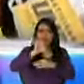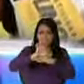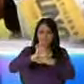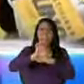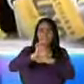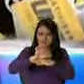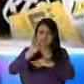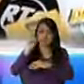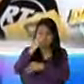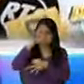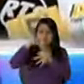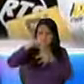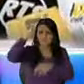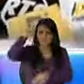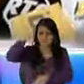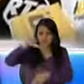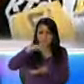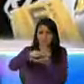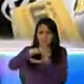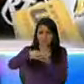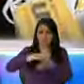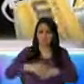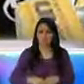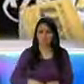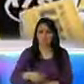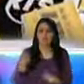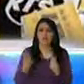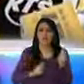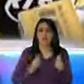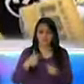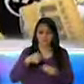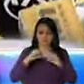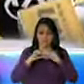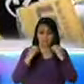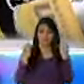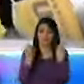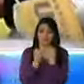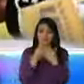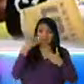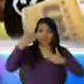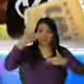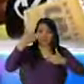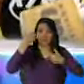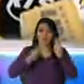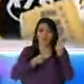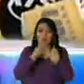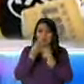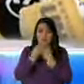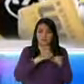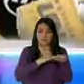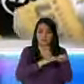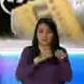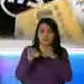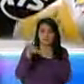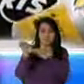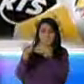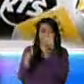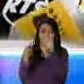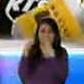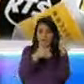vuelta electoral. Nuestra postura como organización no es en respaldo de ninguna